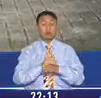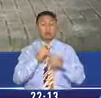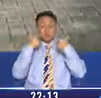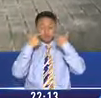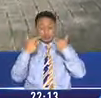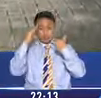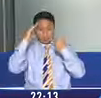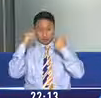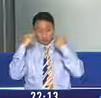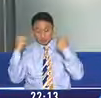policial